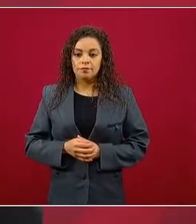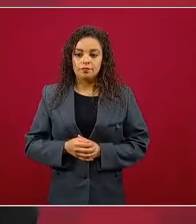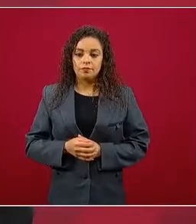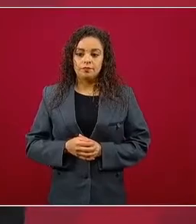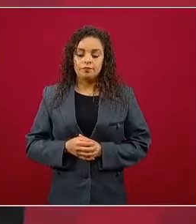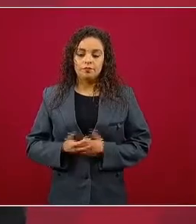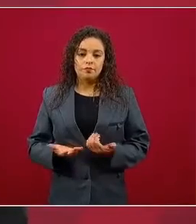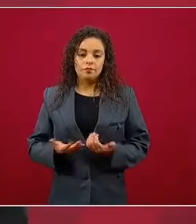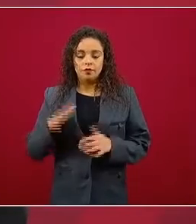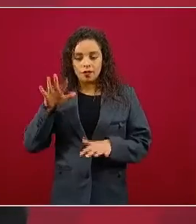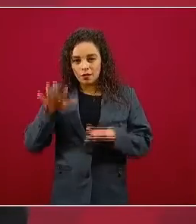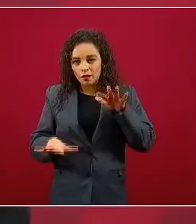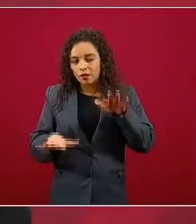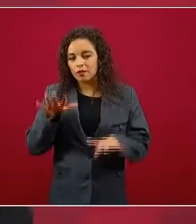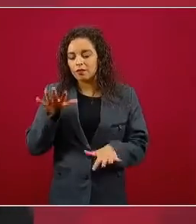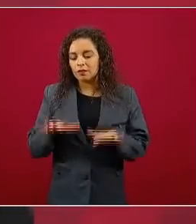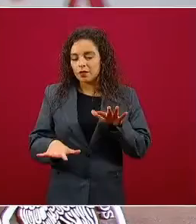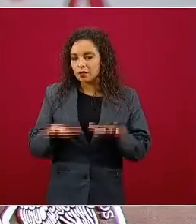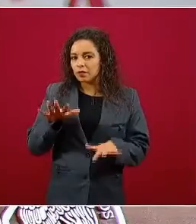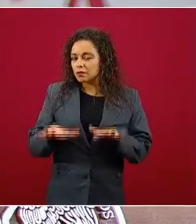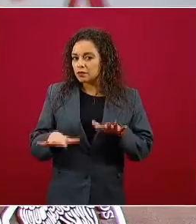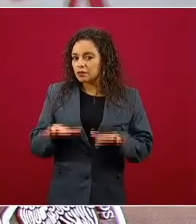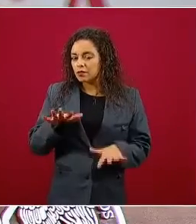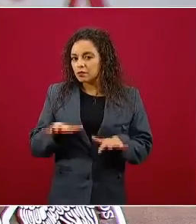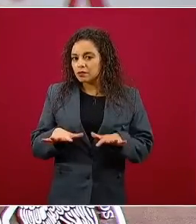A veces